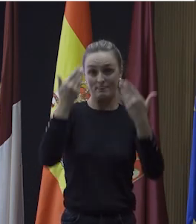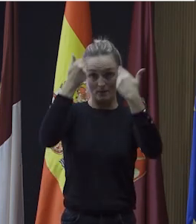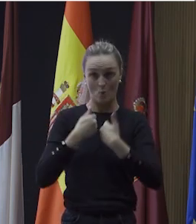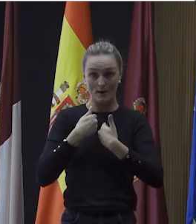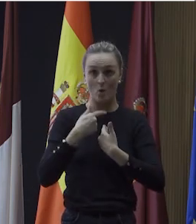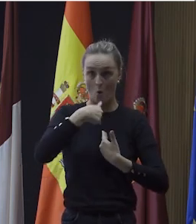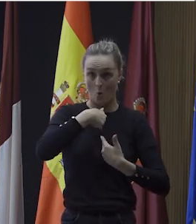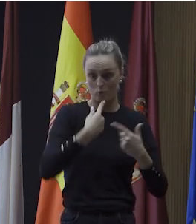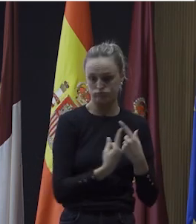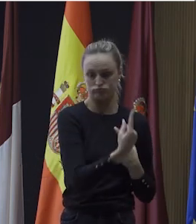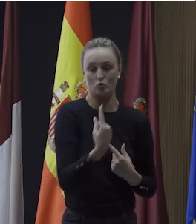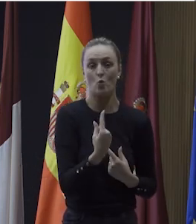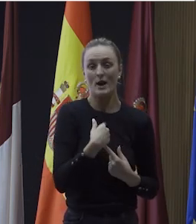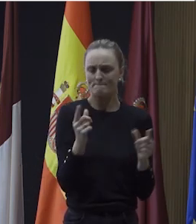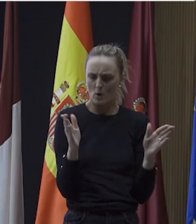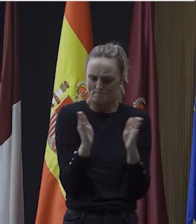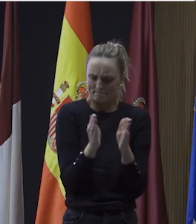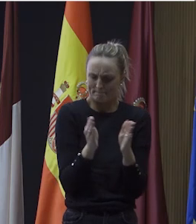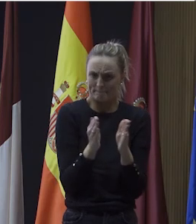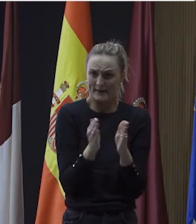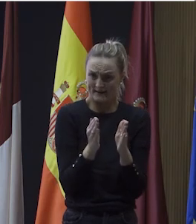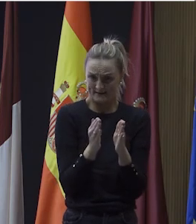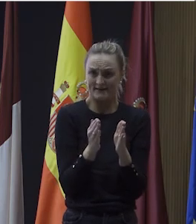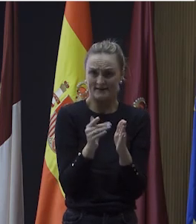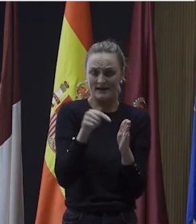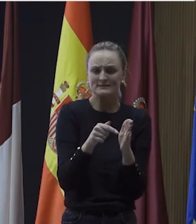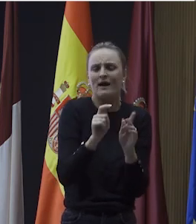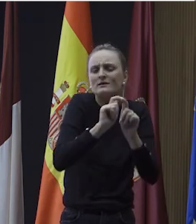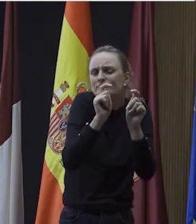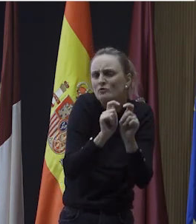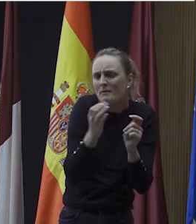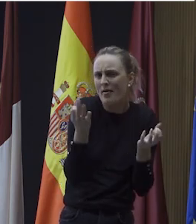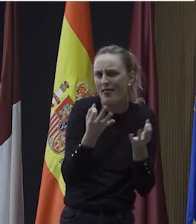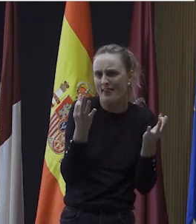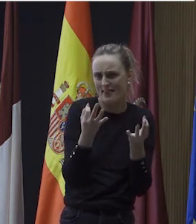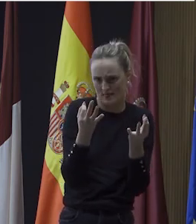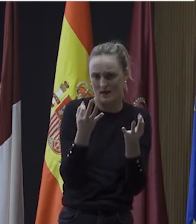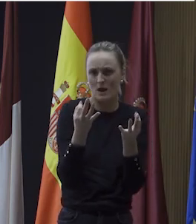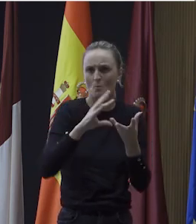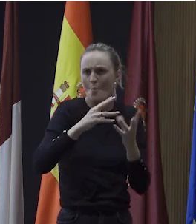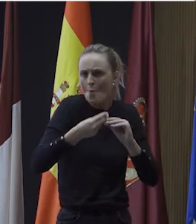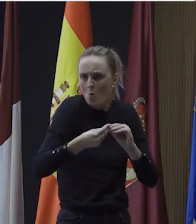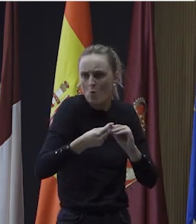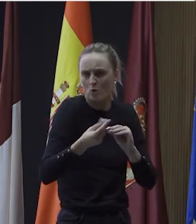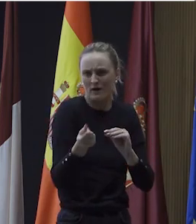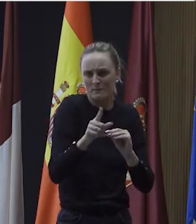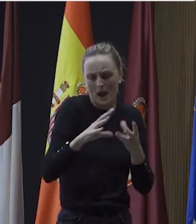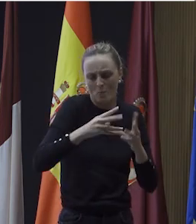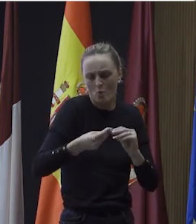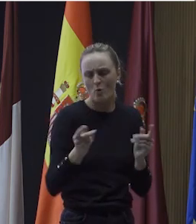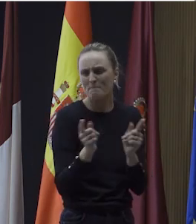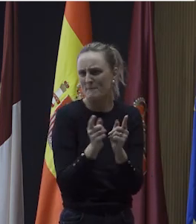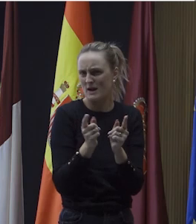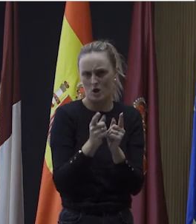que realmente es muy pequeña y está formada no solamente por músculo, no pensemos que es un músculo pequeño,